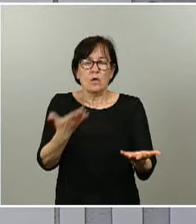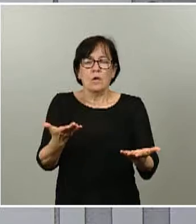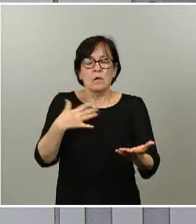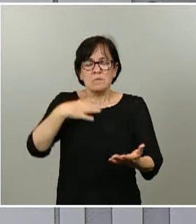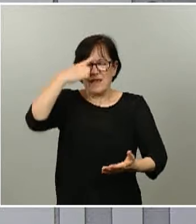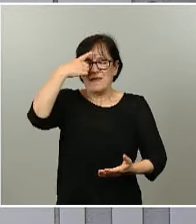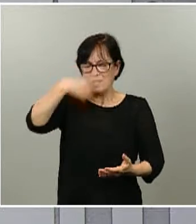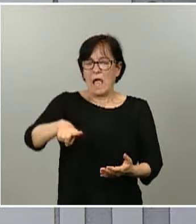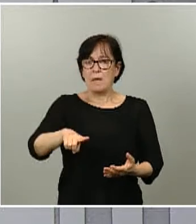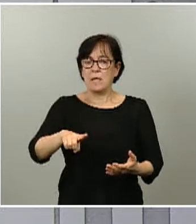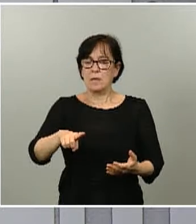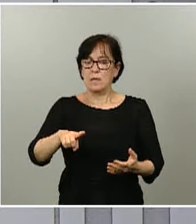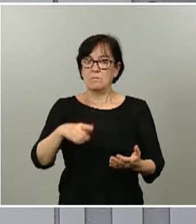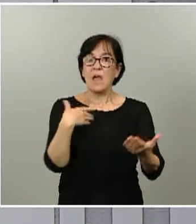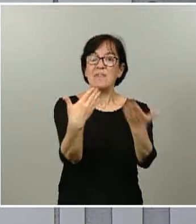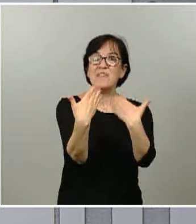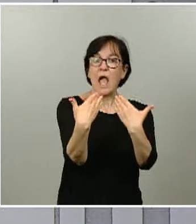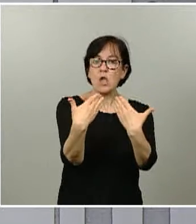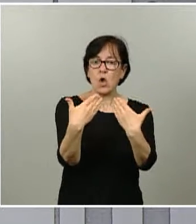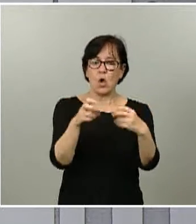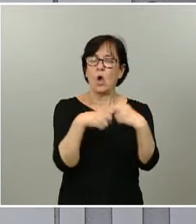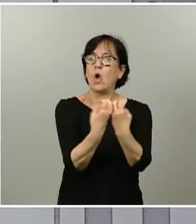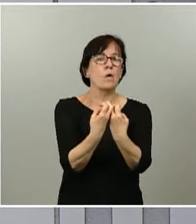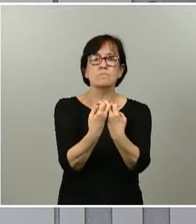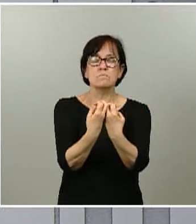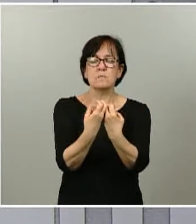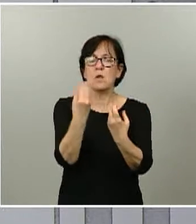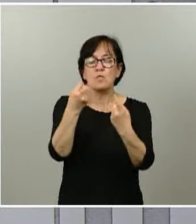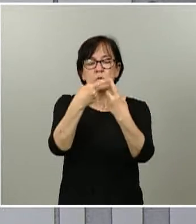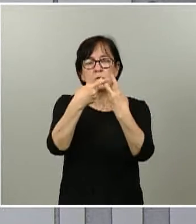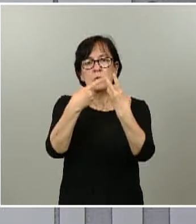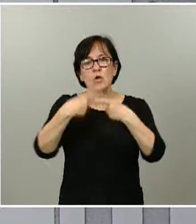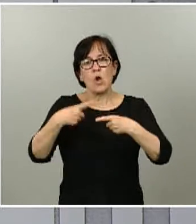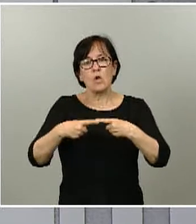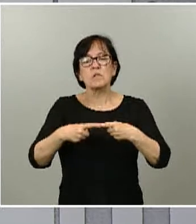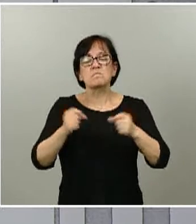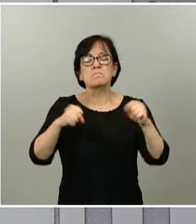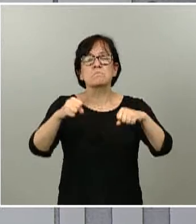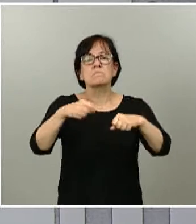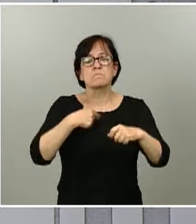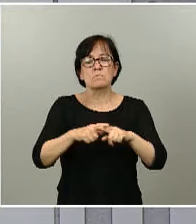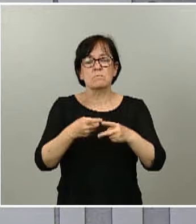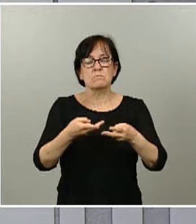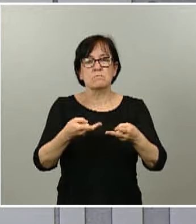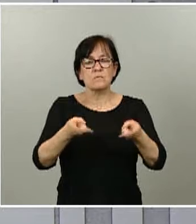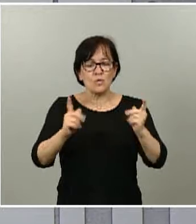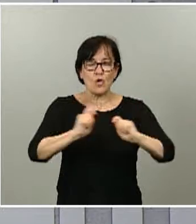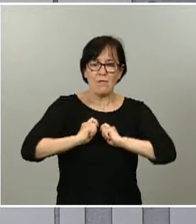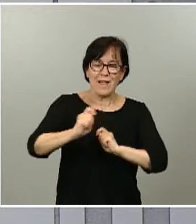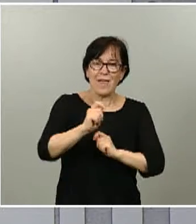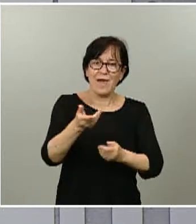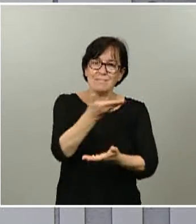el marco del diálogo social se encuentran muchas de las claves que nos van a permitir encontrar ese marco